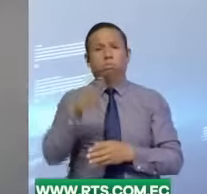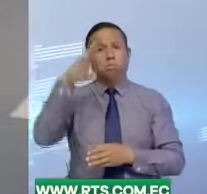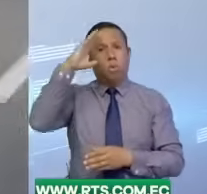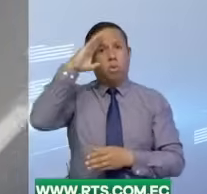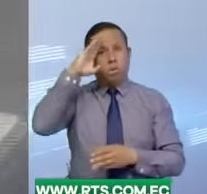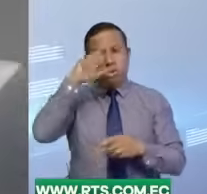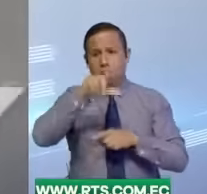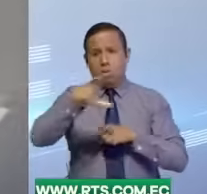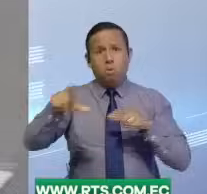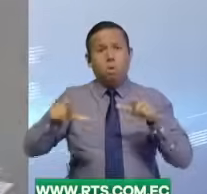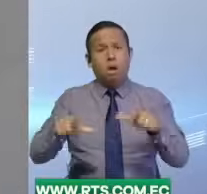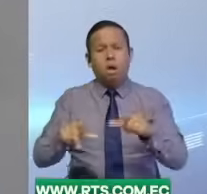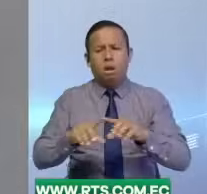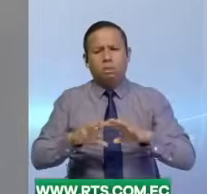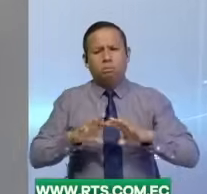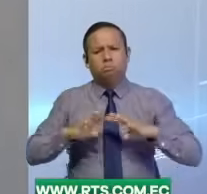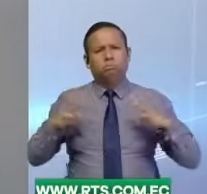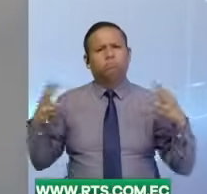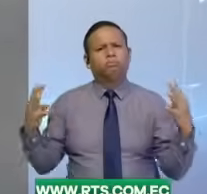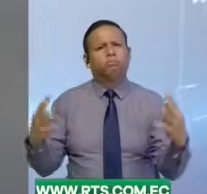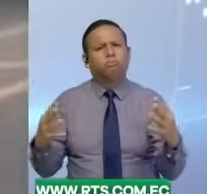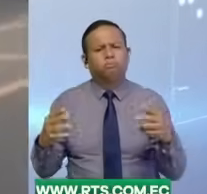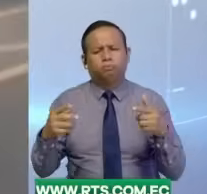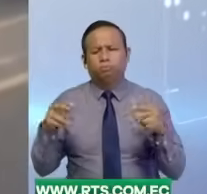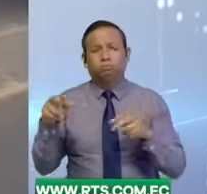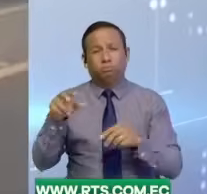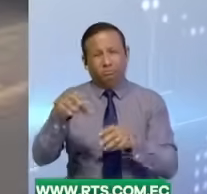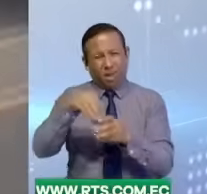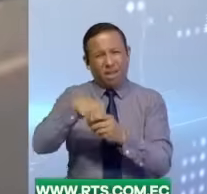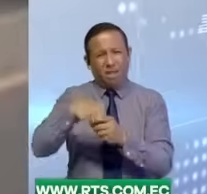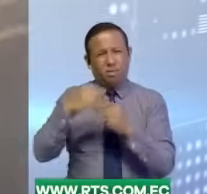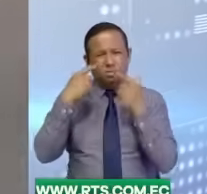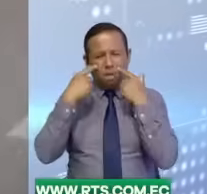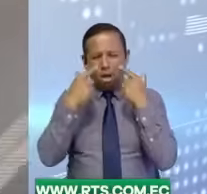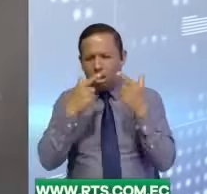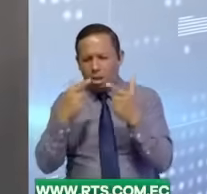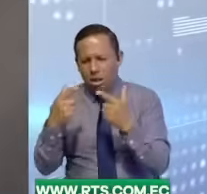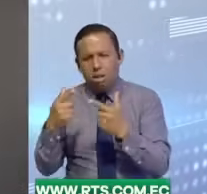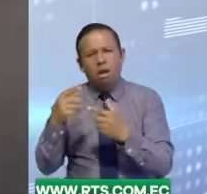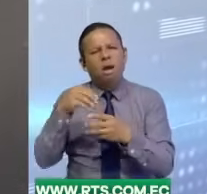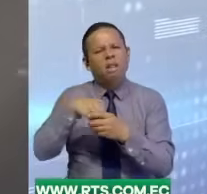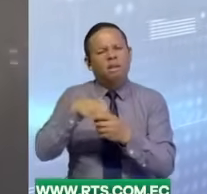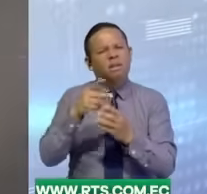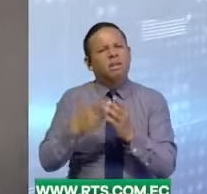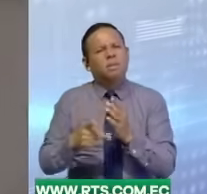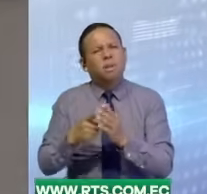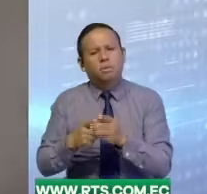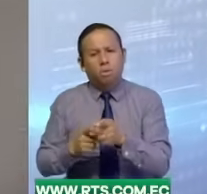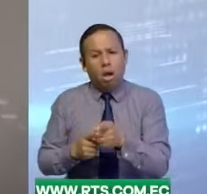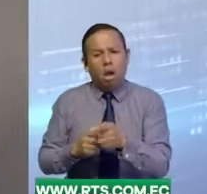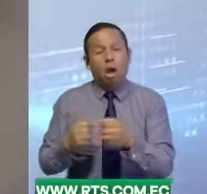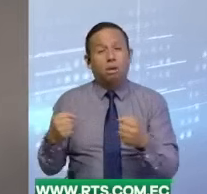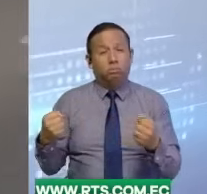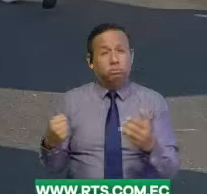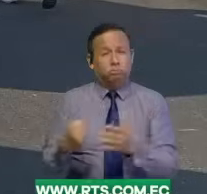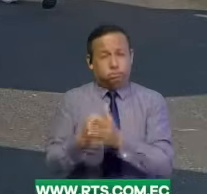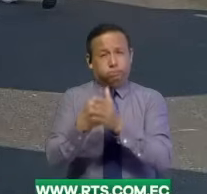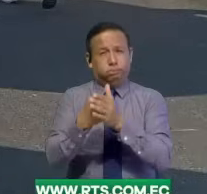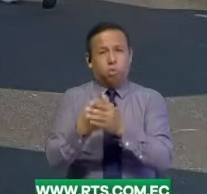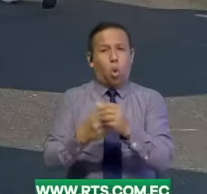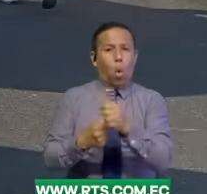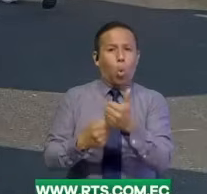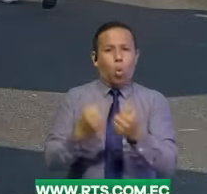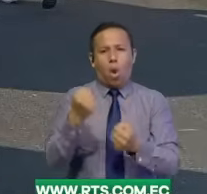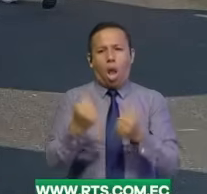y criminalística realizaba el respectivo procedimiento. Y dentro de la escena también había una camioneta de una compañía